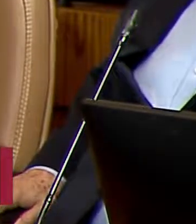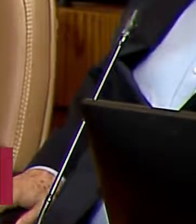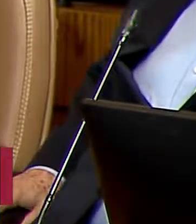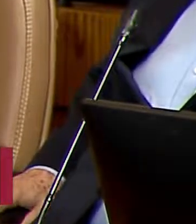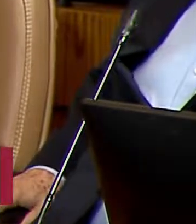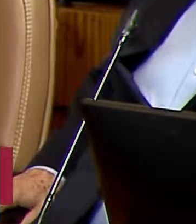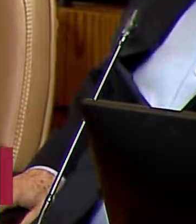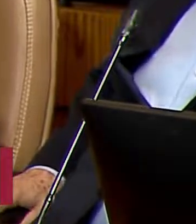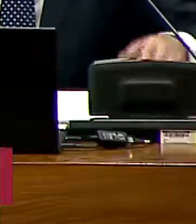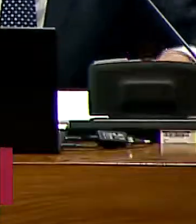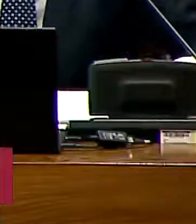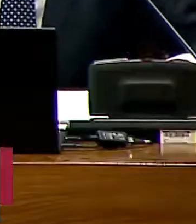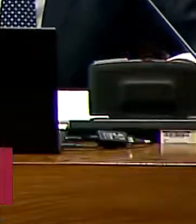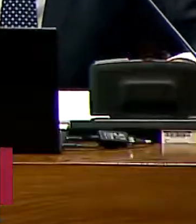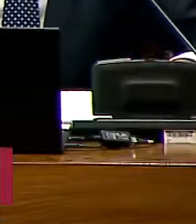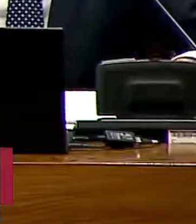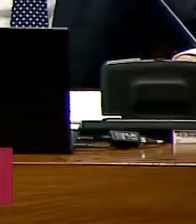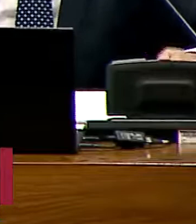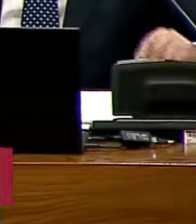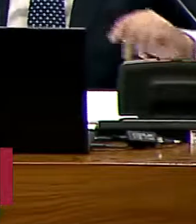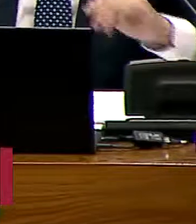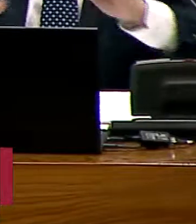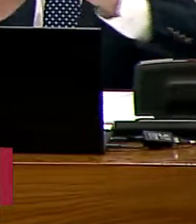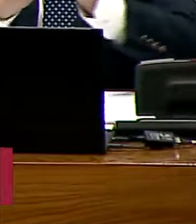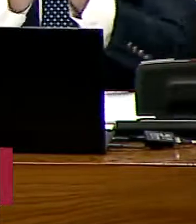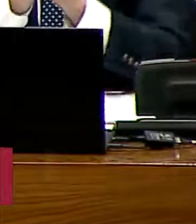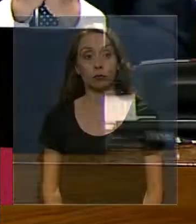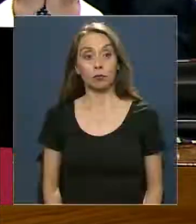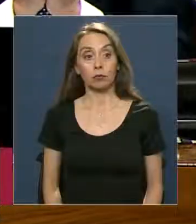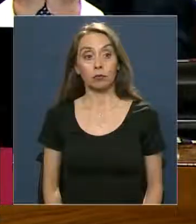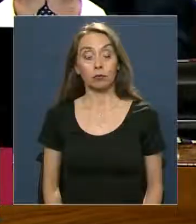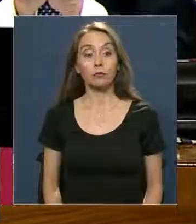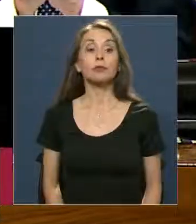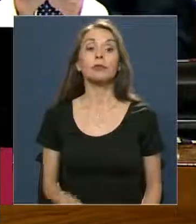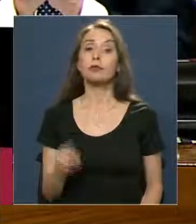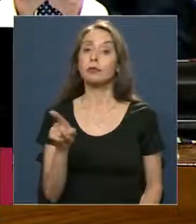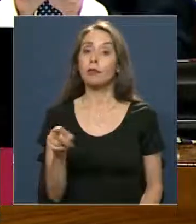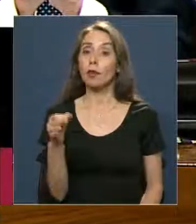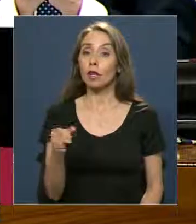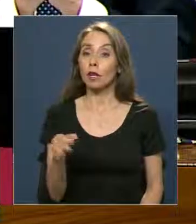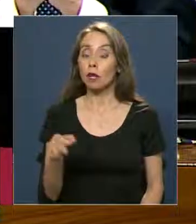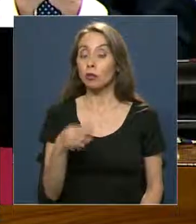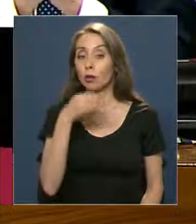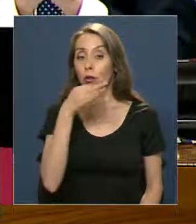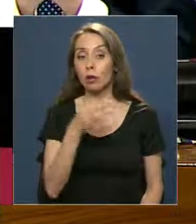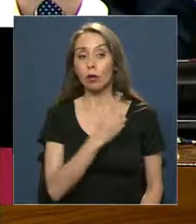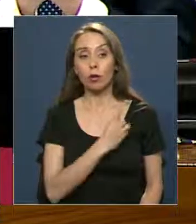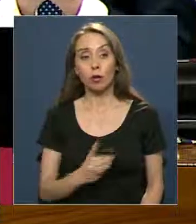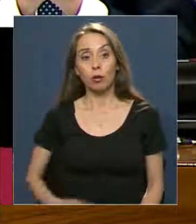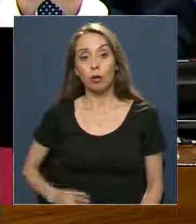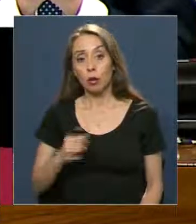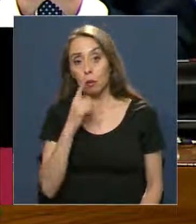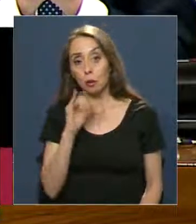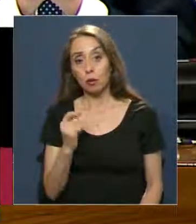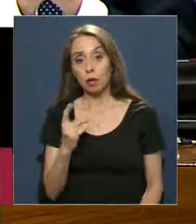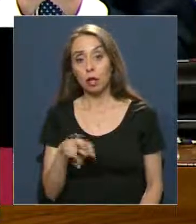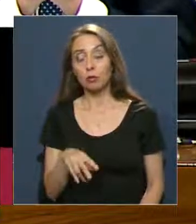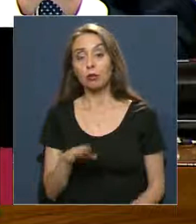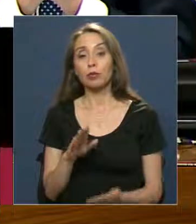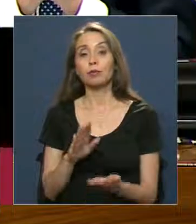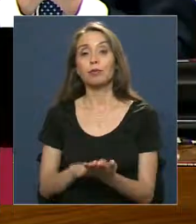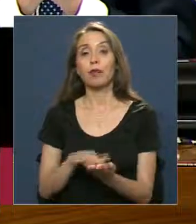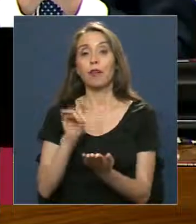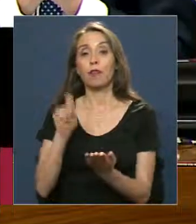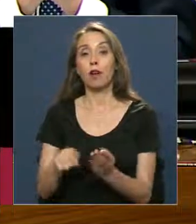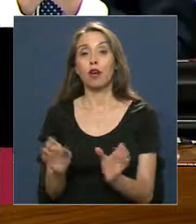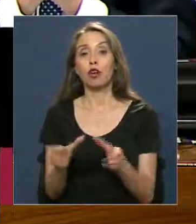Honorable Cámara, como ha pedido la aclaración el diputado, señor Alinco, tiene usted toda la razón, lo que ha dicho el diputado Jackson lo confirma. El fallo de la Comisión de Ética